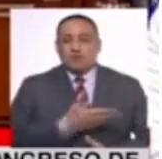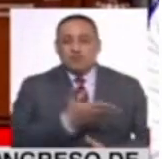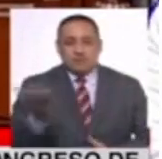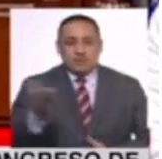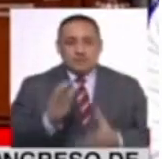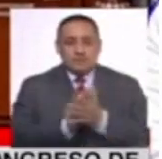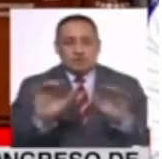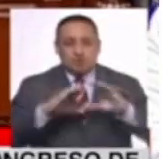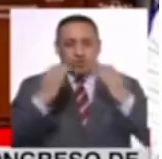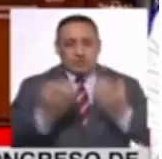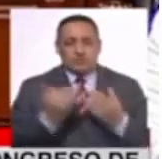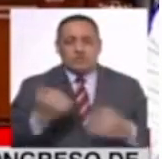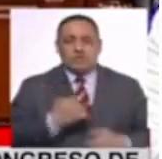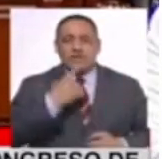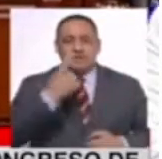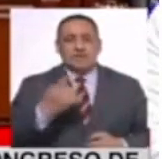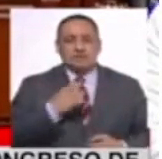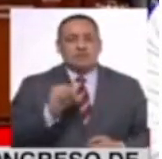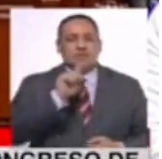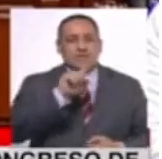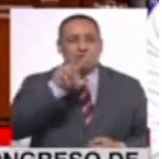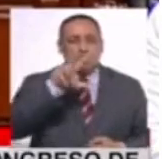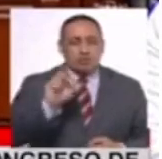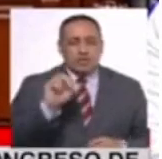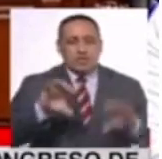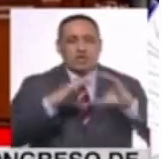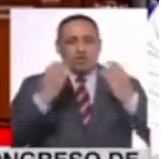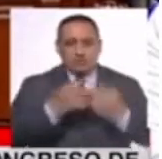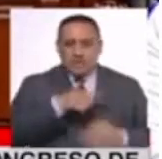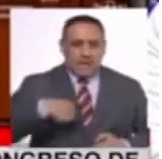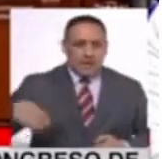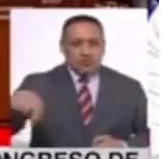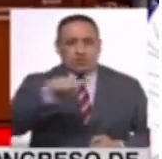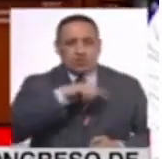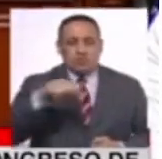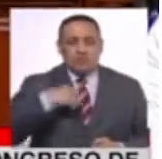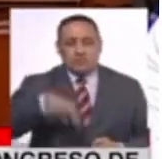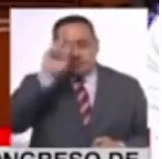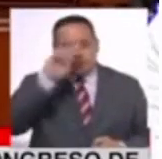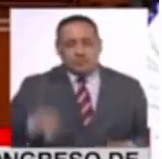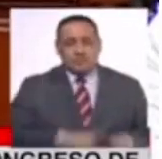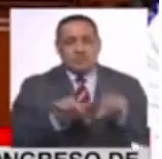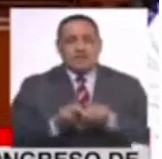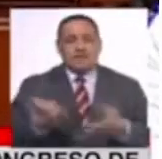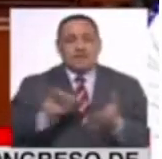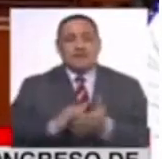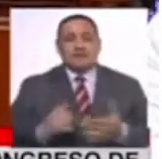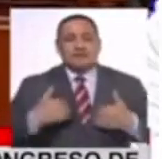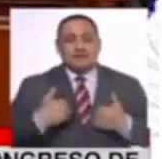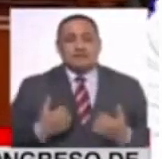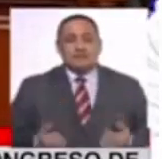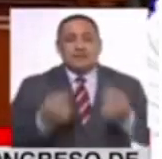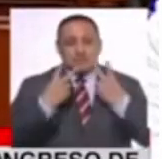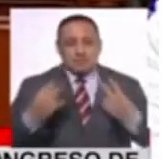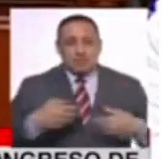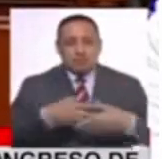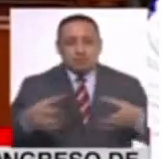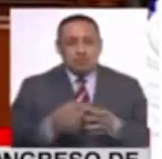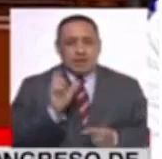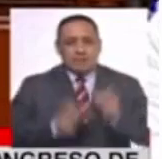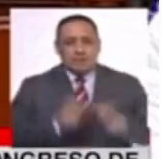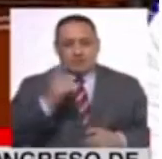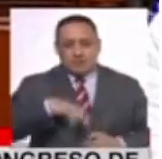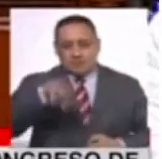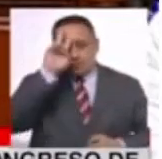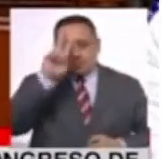colegas congresistas, es con los 130 parlamentarios de la República y también con todos los peruanos.